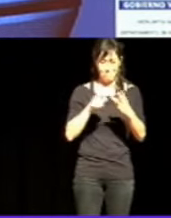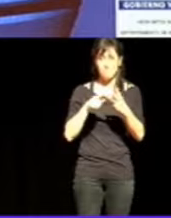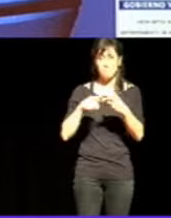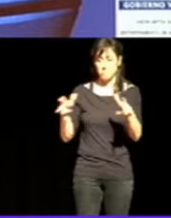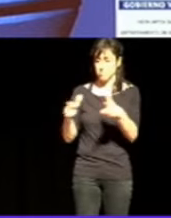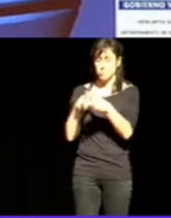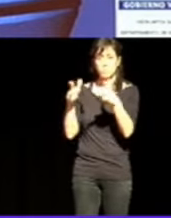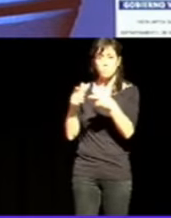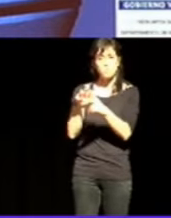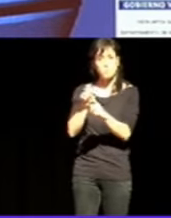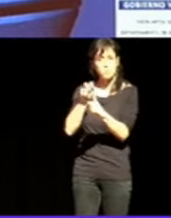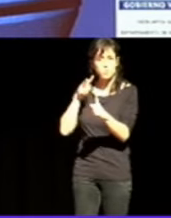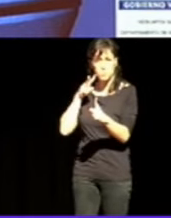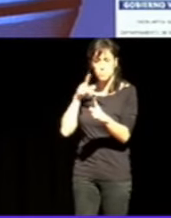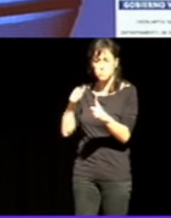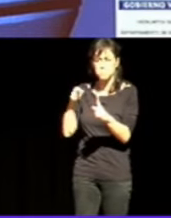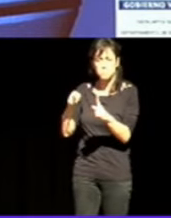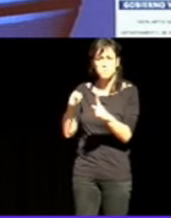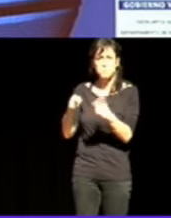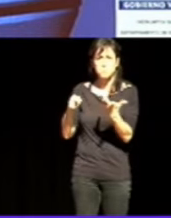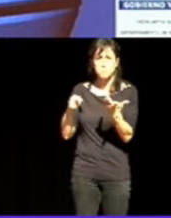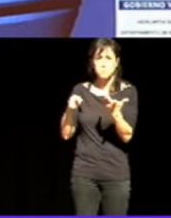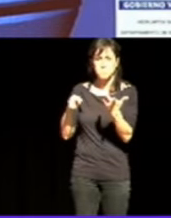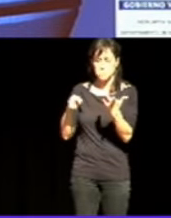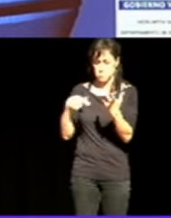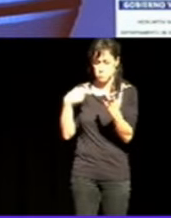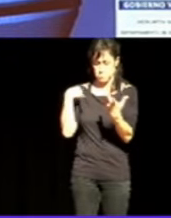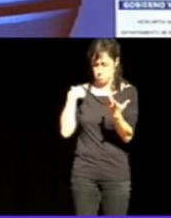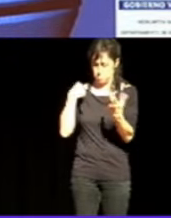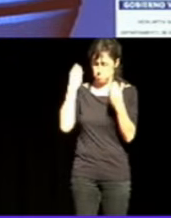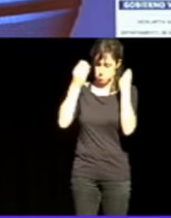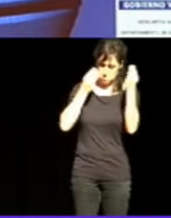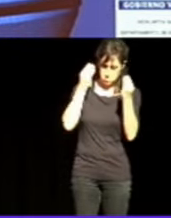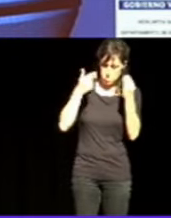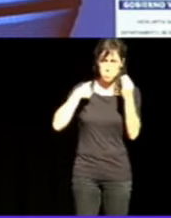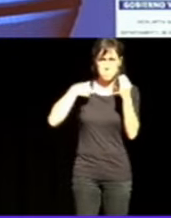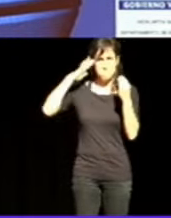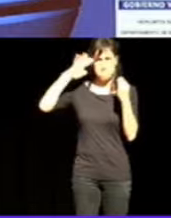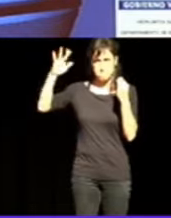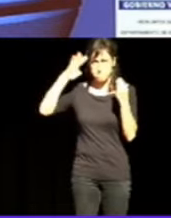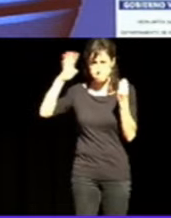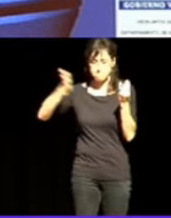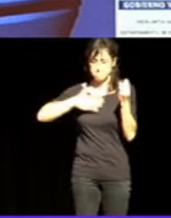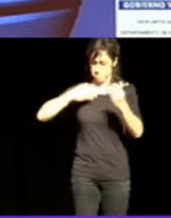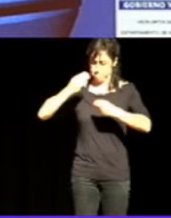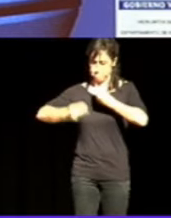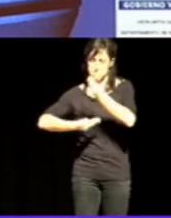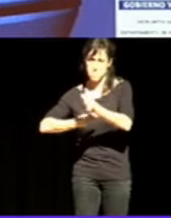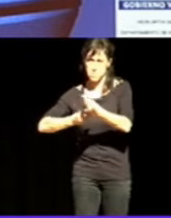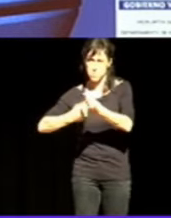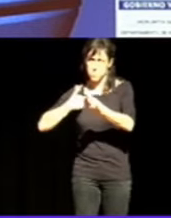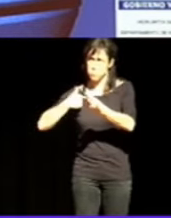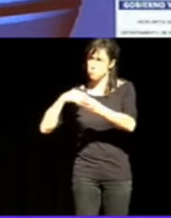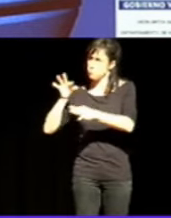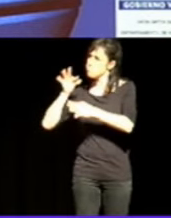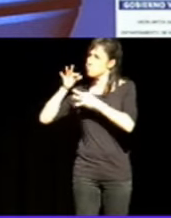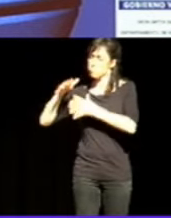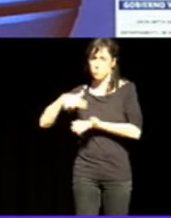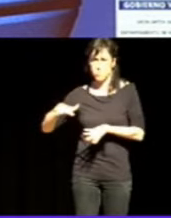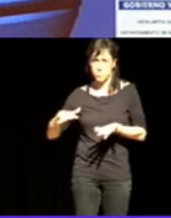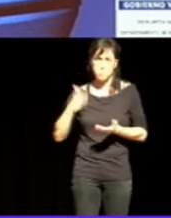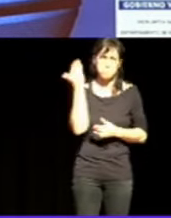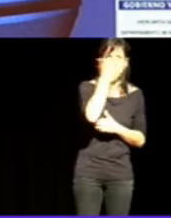¿de dónde yo he aprendido lo que hago, lo que pienso, mis creencias? Lo he aprendido de la familia, de la escuela, de